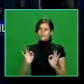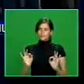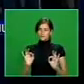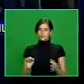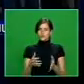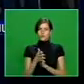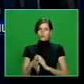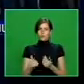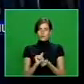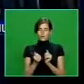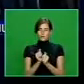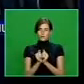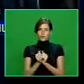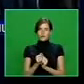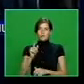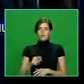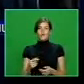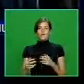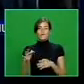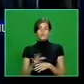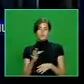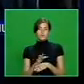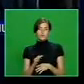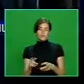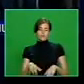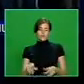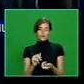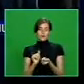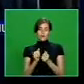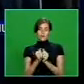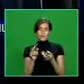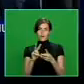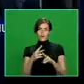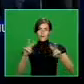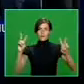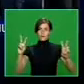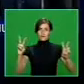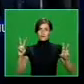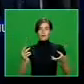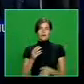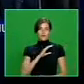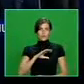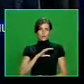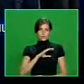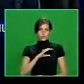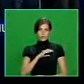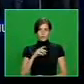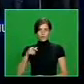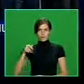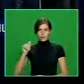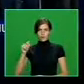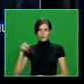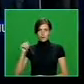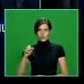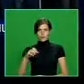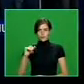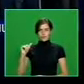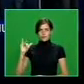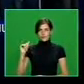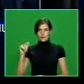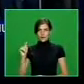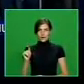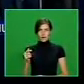campo del deporte y del funcionamiento de las canchas de paz bueno la comisión Pepe Silvia